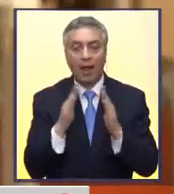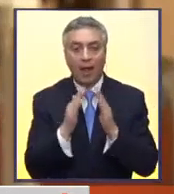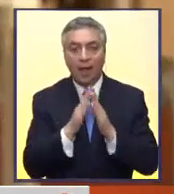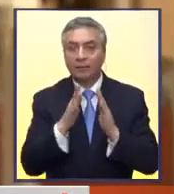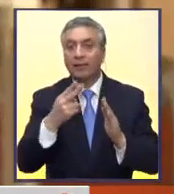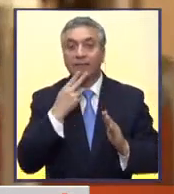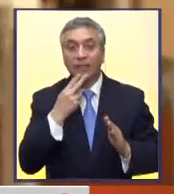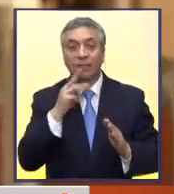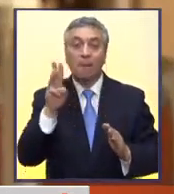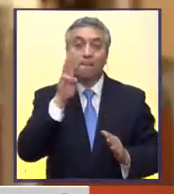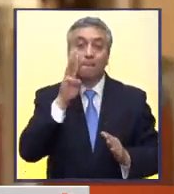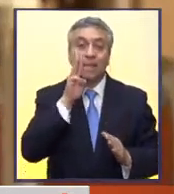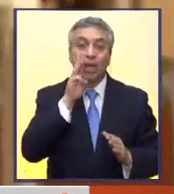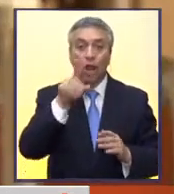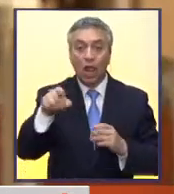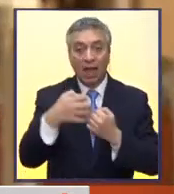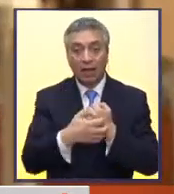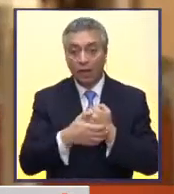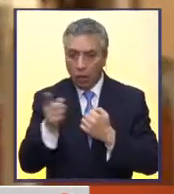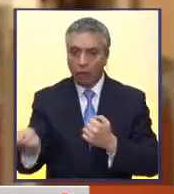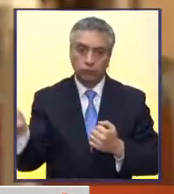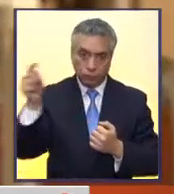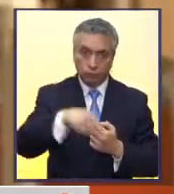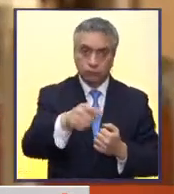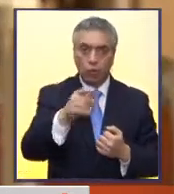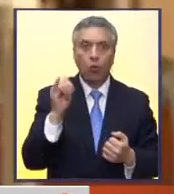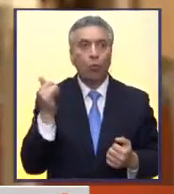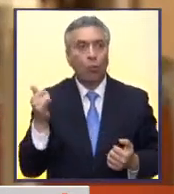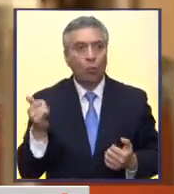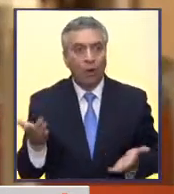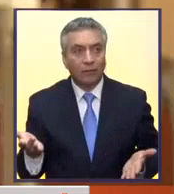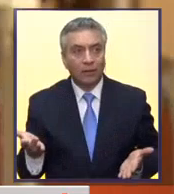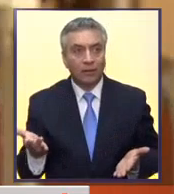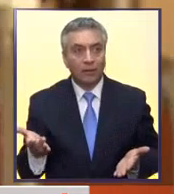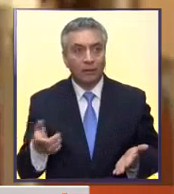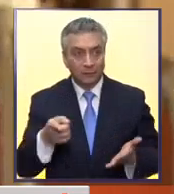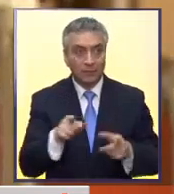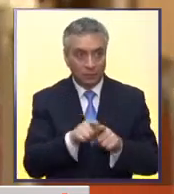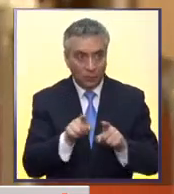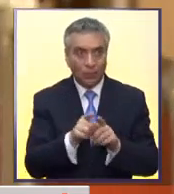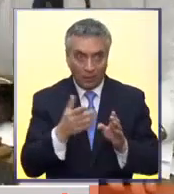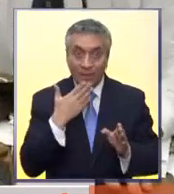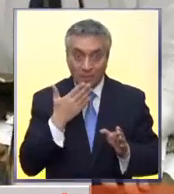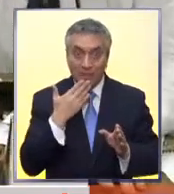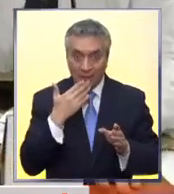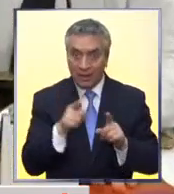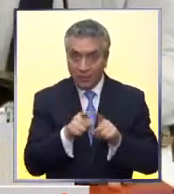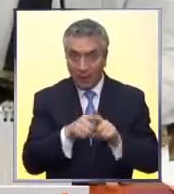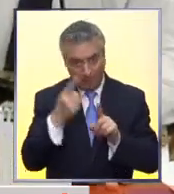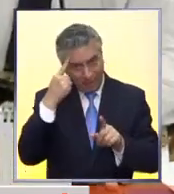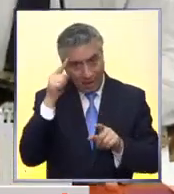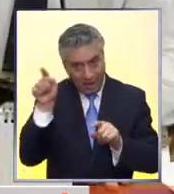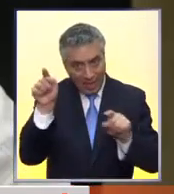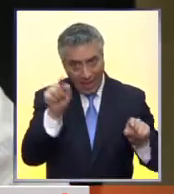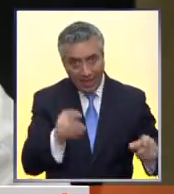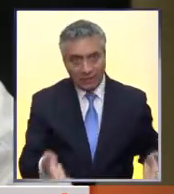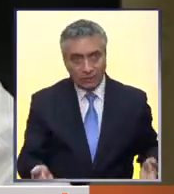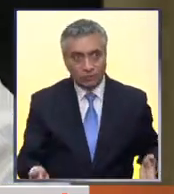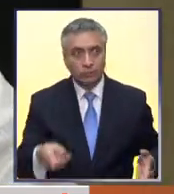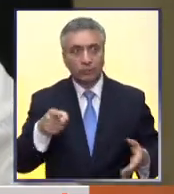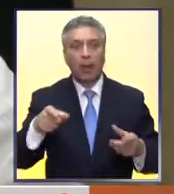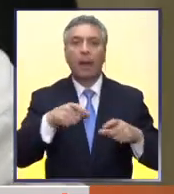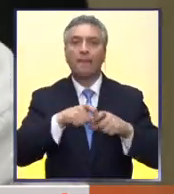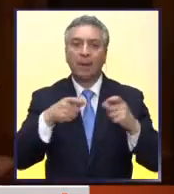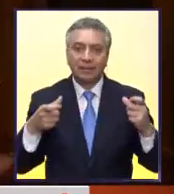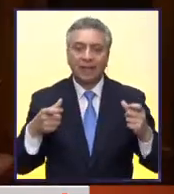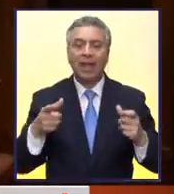el miércoles a sus regiones, volver el jueves. También puedes ser medio enredado pensando en ello. Ahorro en pasajes y